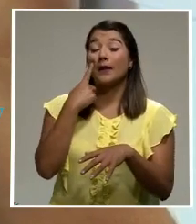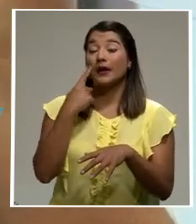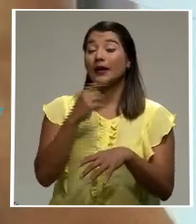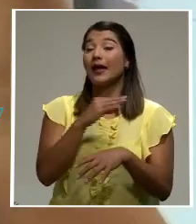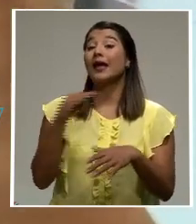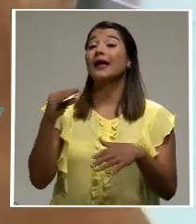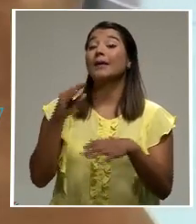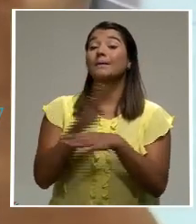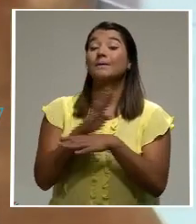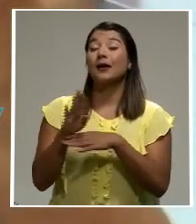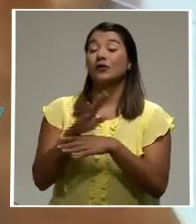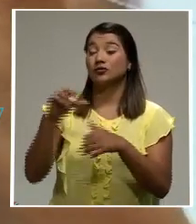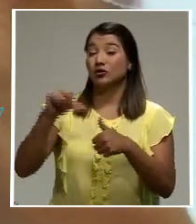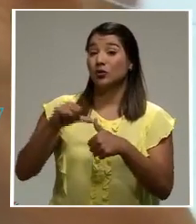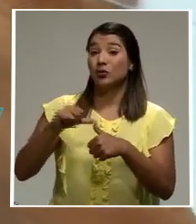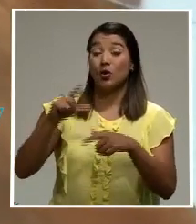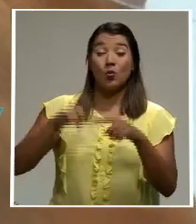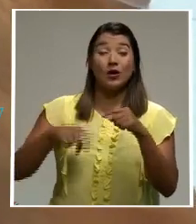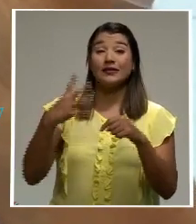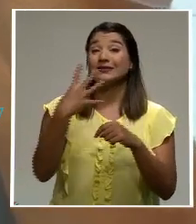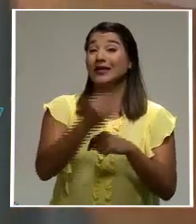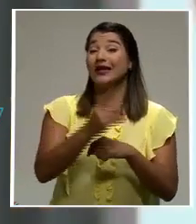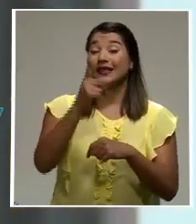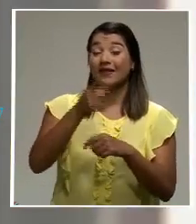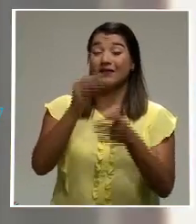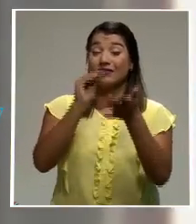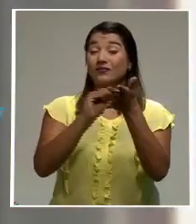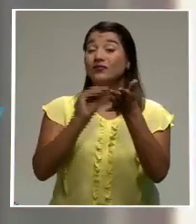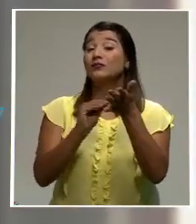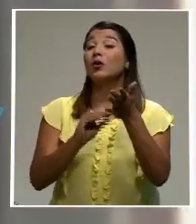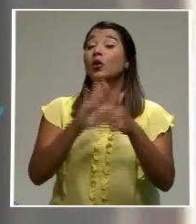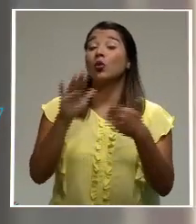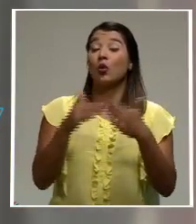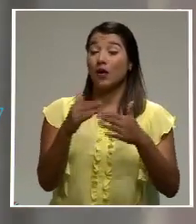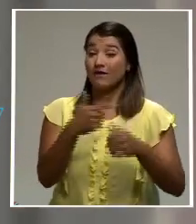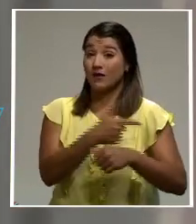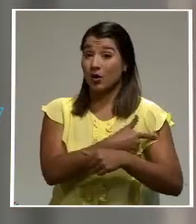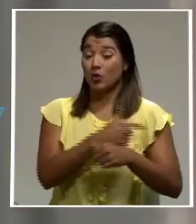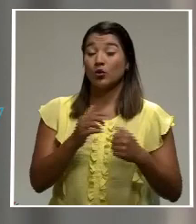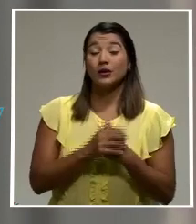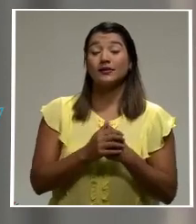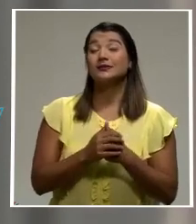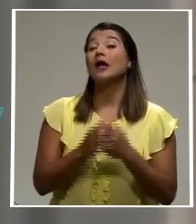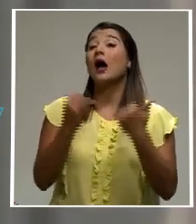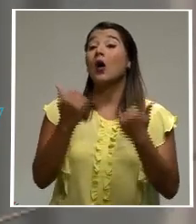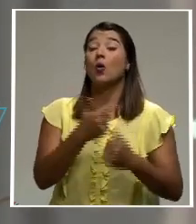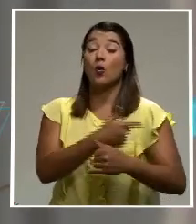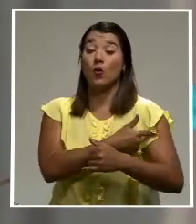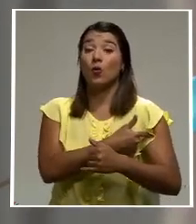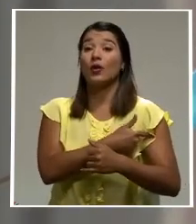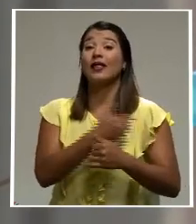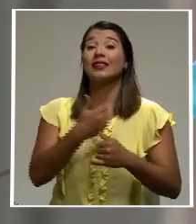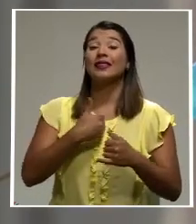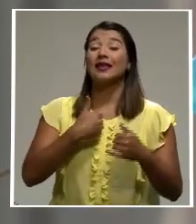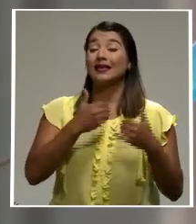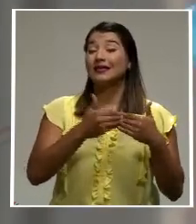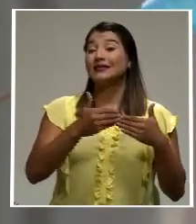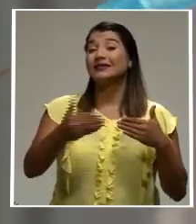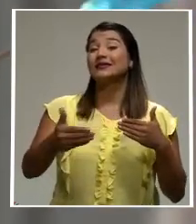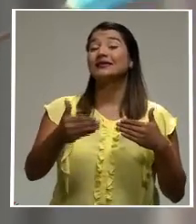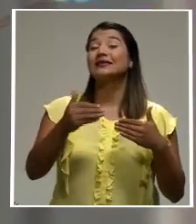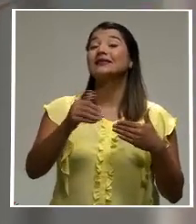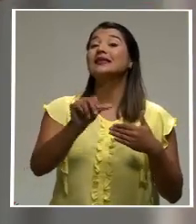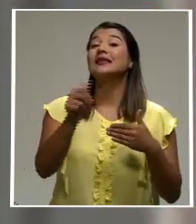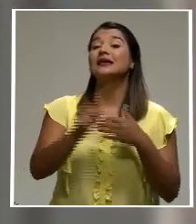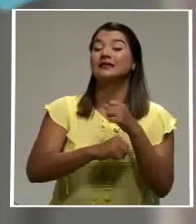del Banco Centroamericano de Integración Económica. El financiamiento es a 20 años plazo con 5 años de gracia.